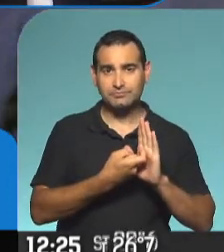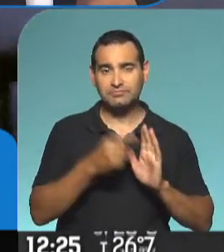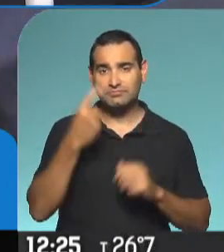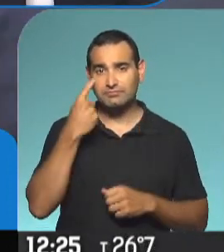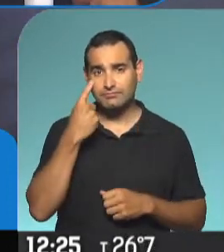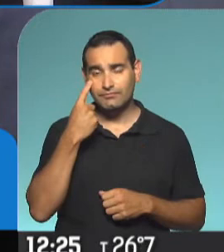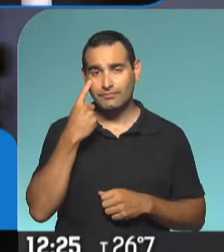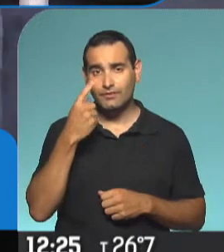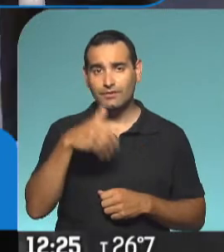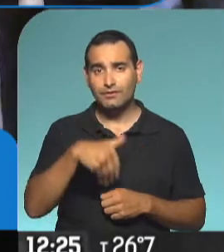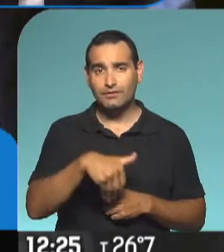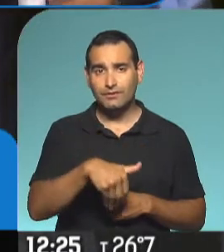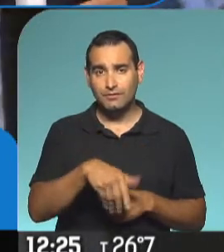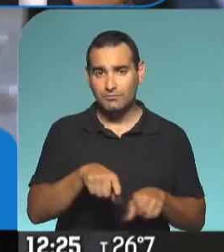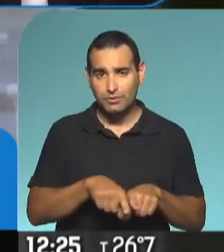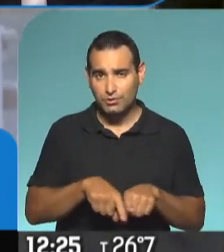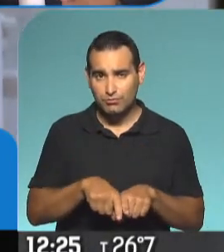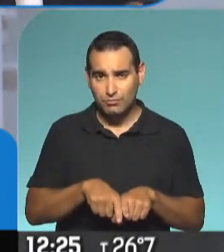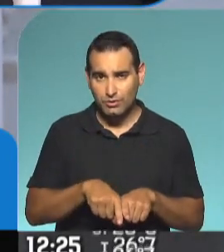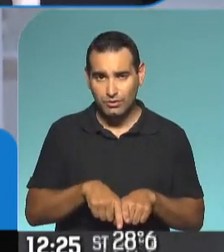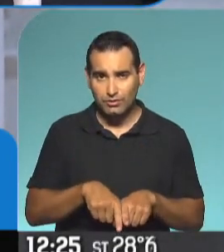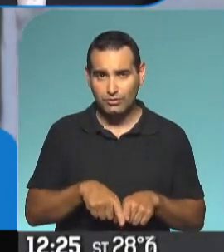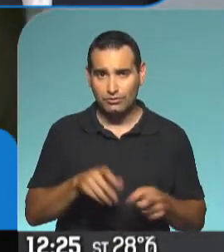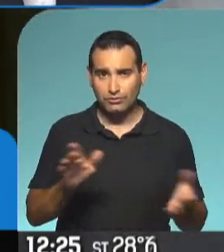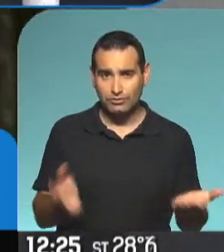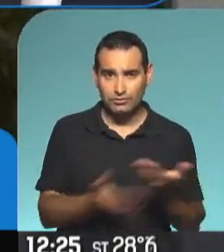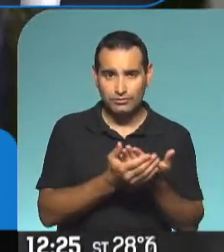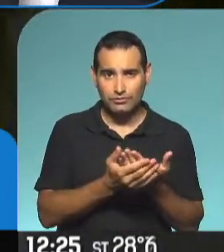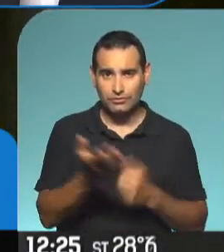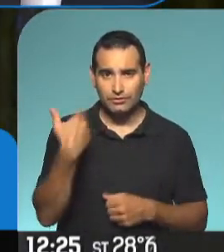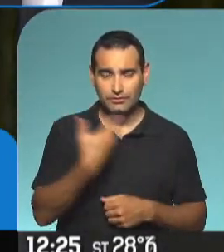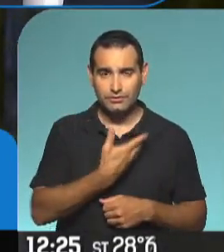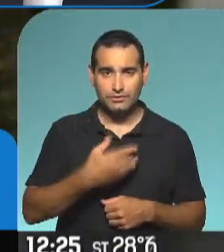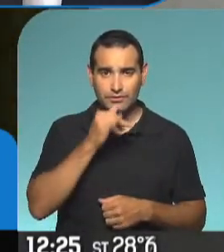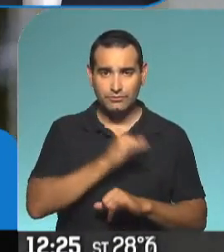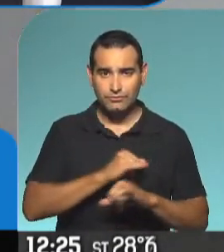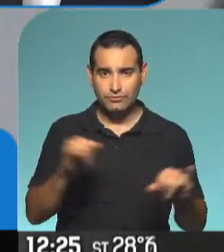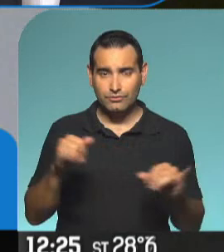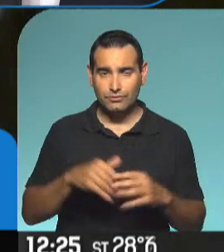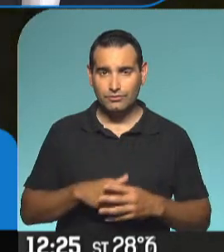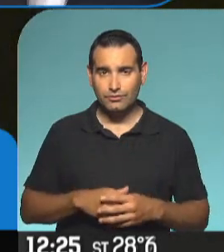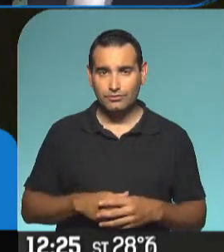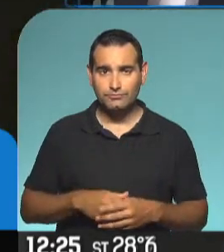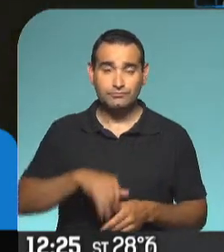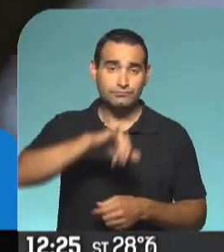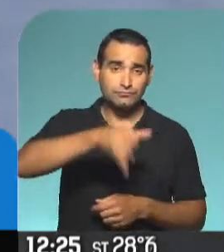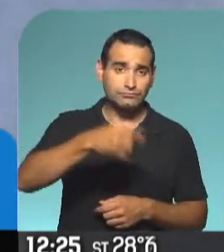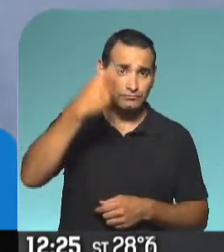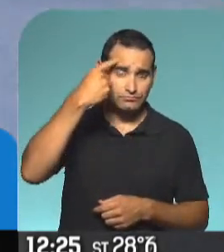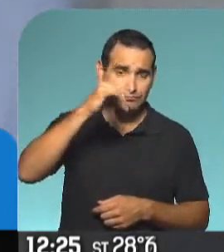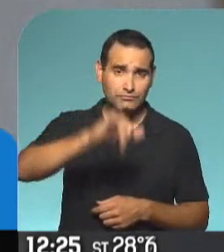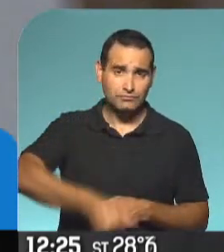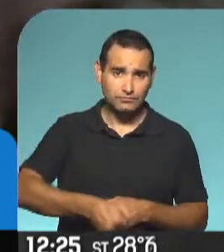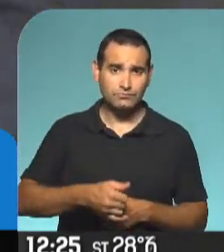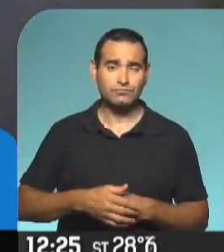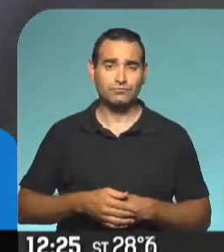esto va en el mismo camino, es complementario de lo que ayer anunció el presidente? Yo creo que sí, yo creo que es